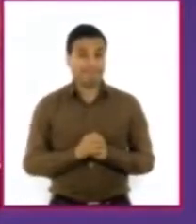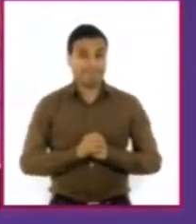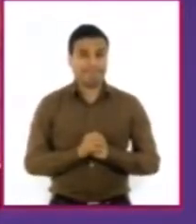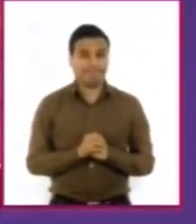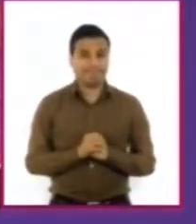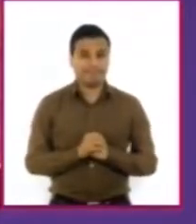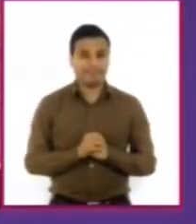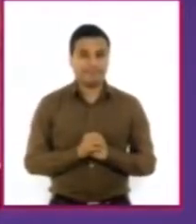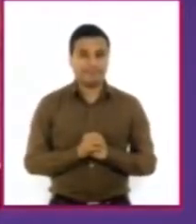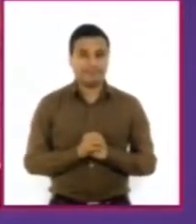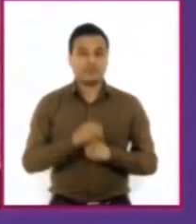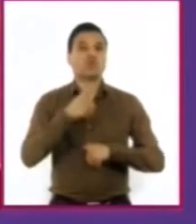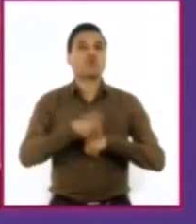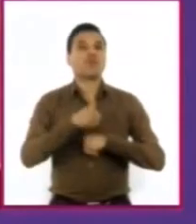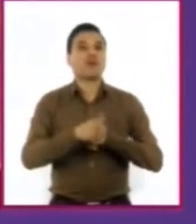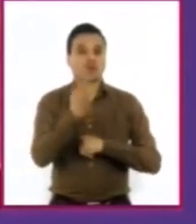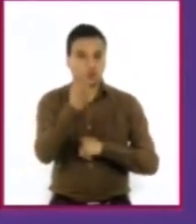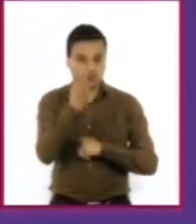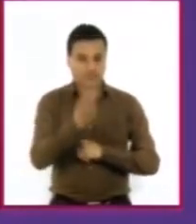El 2.